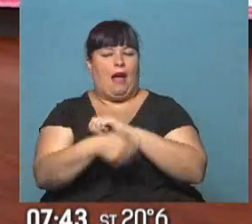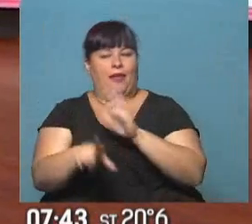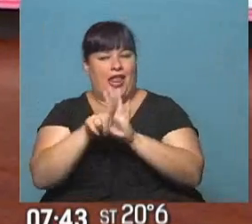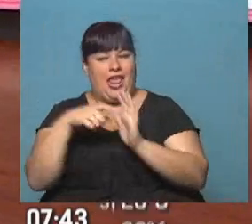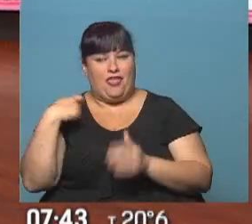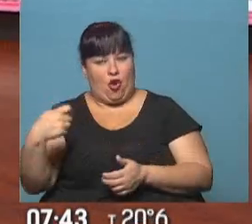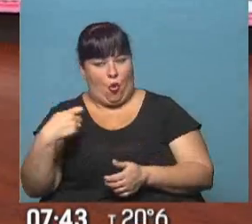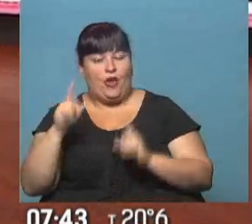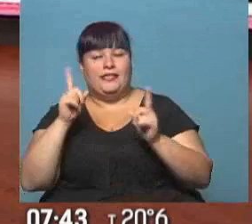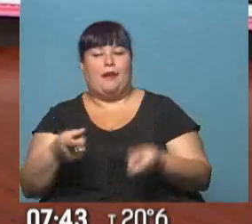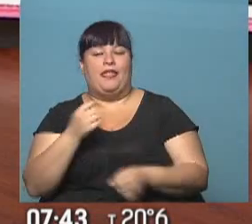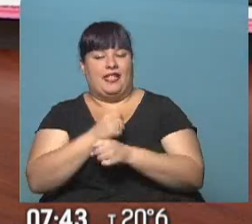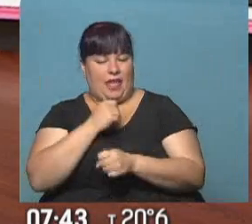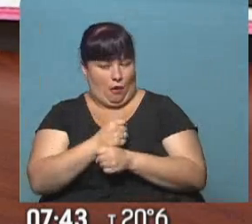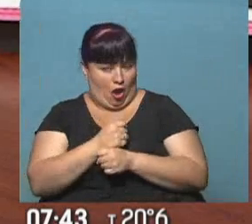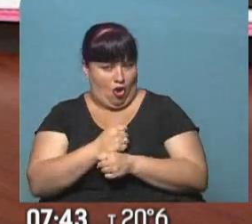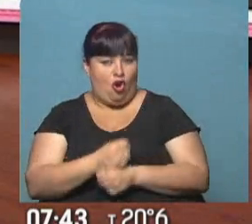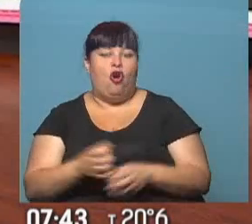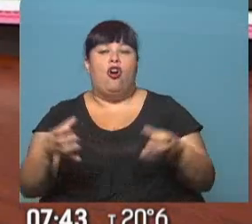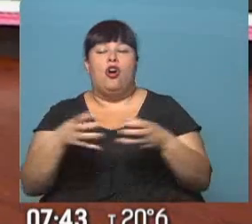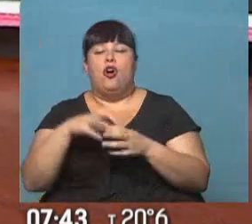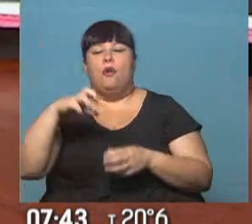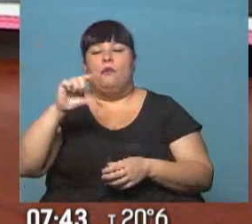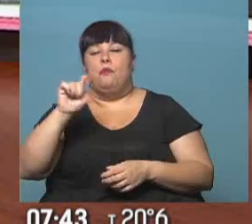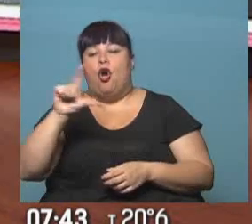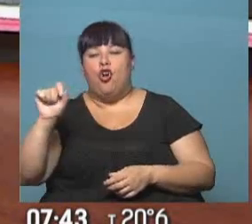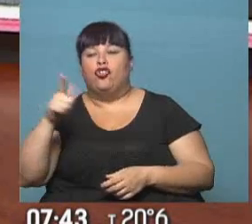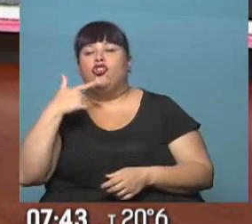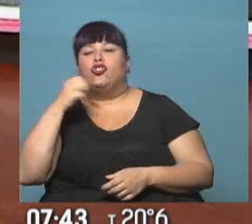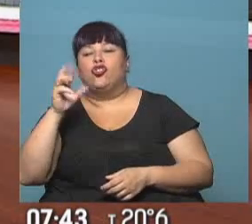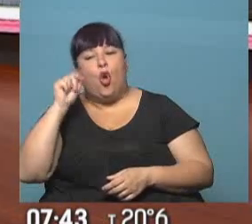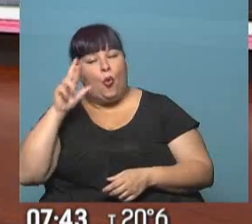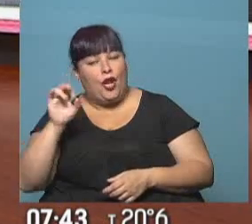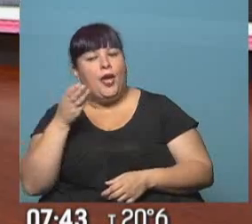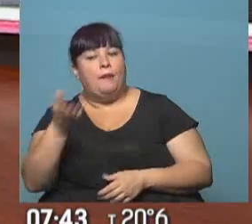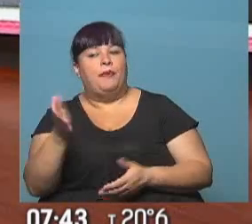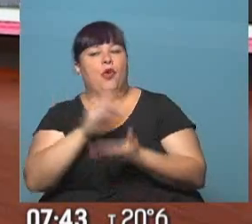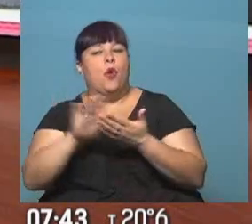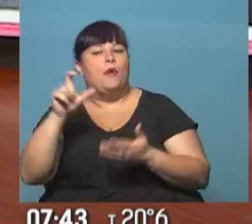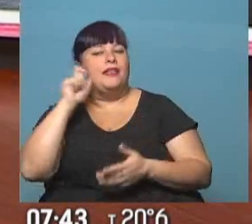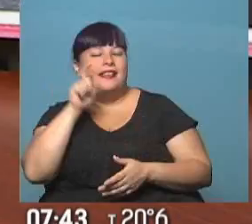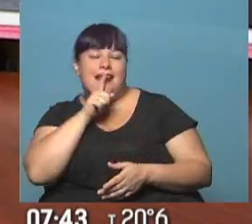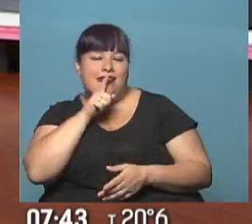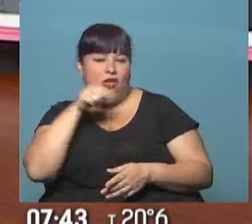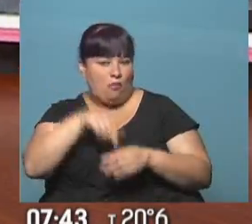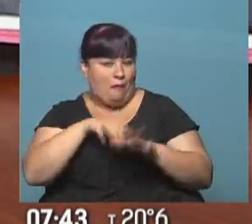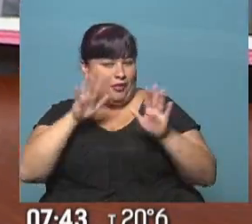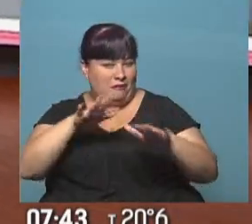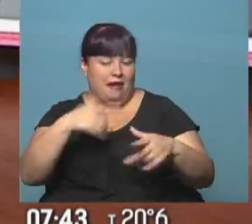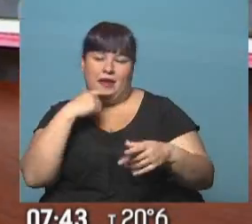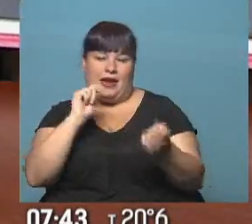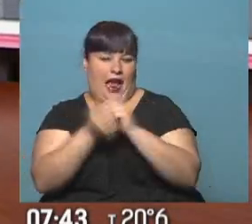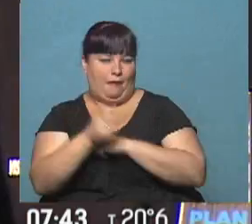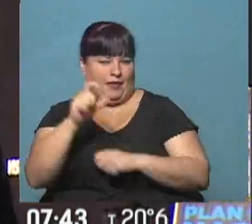reformas previsional y también laboral. El dirigente del Pollo Sobrero pidió una nueva CGT en medio de esta